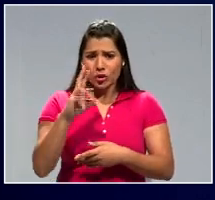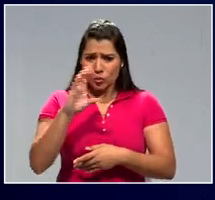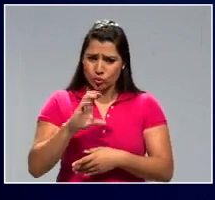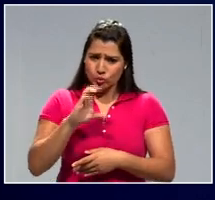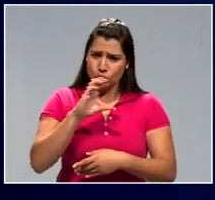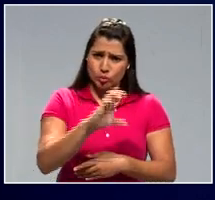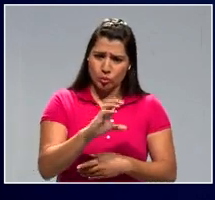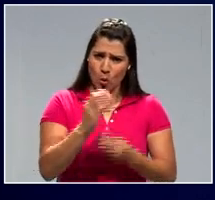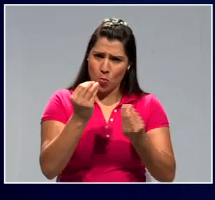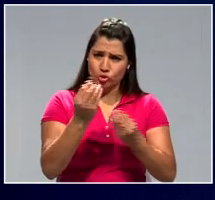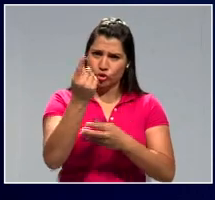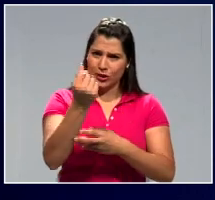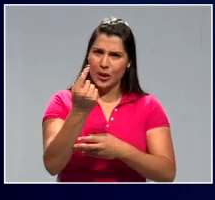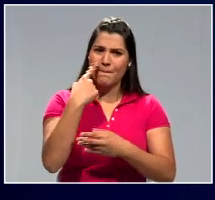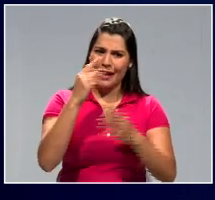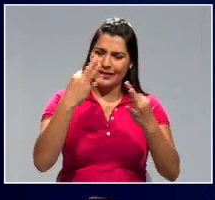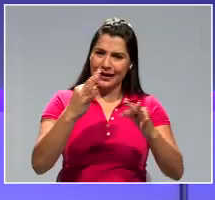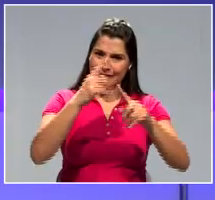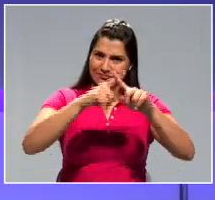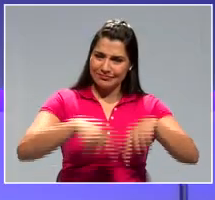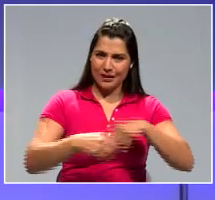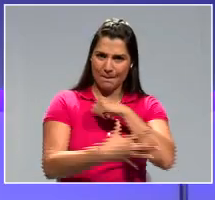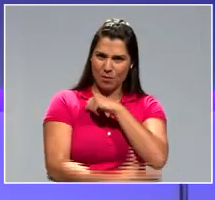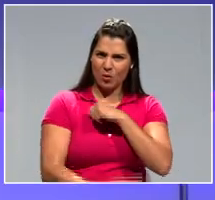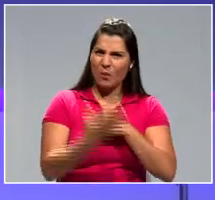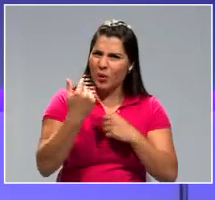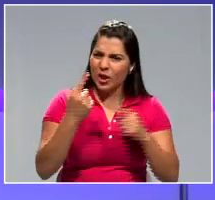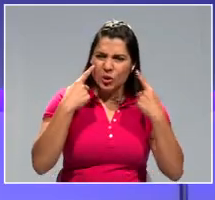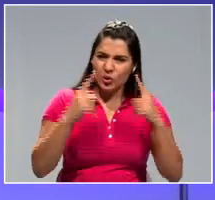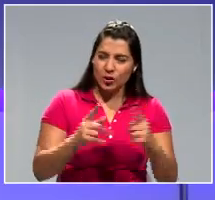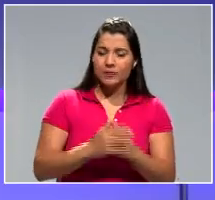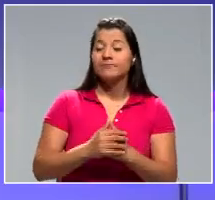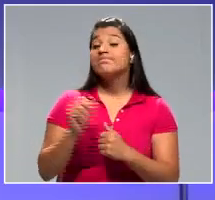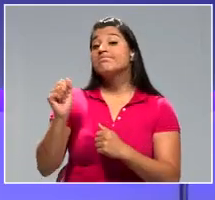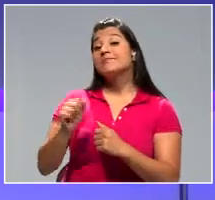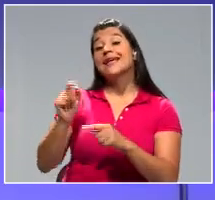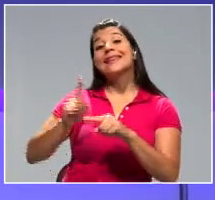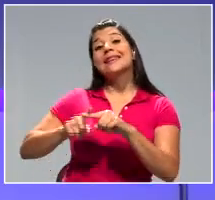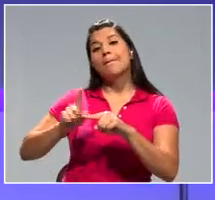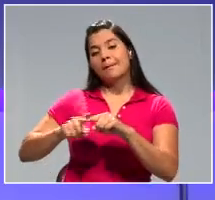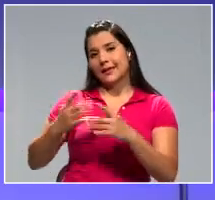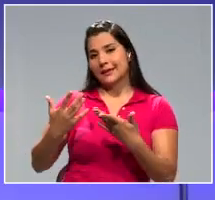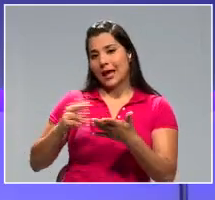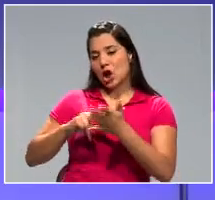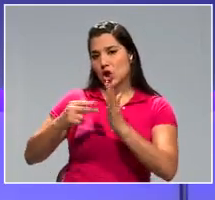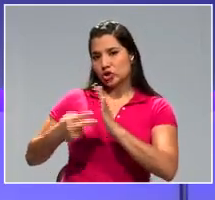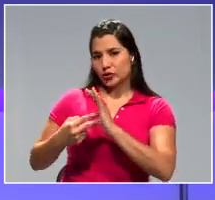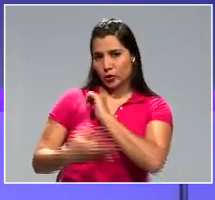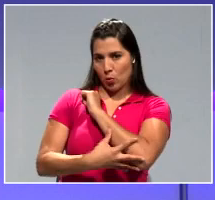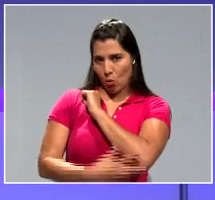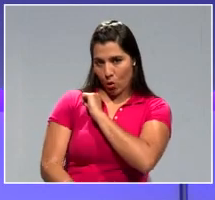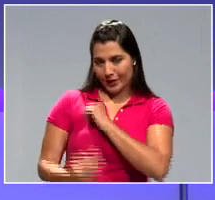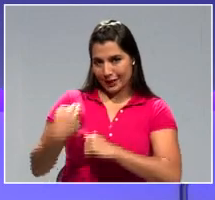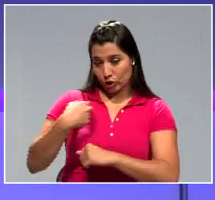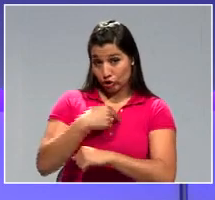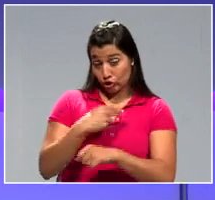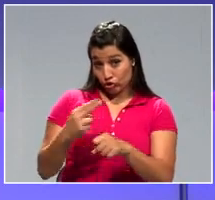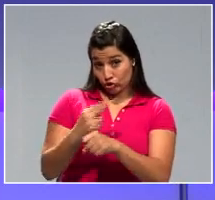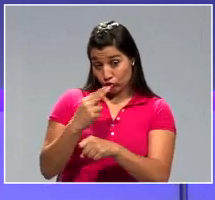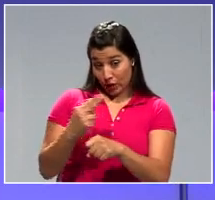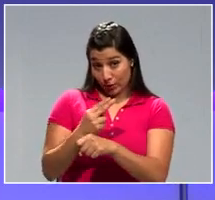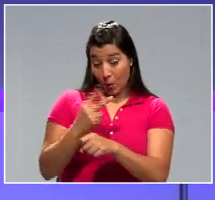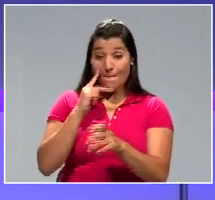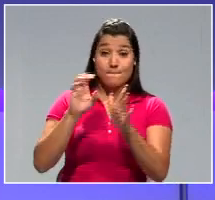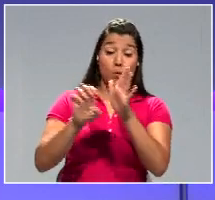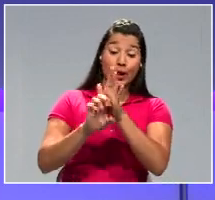muchísimos recursos a combatir la pobreza? Sí, ahí depende de la definición de pobreza que usemos. Por ejemplo,